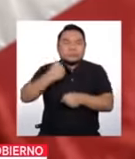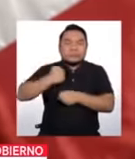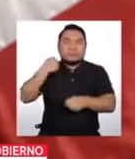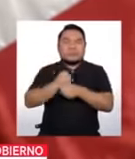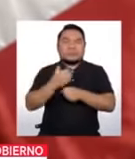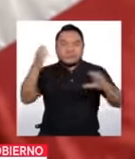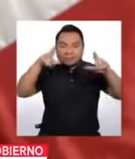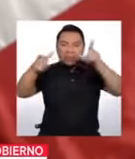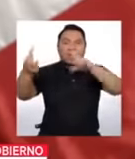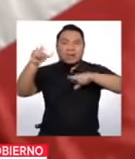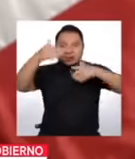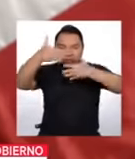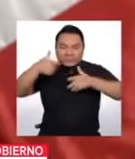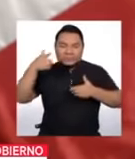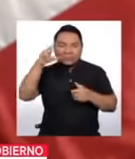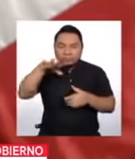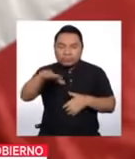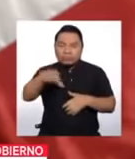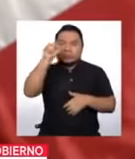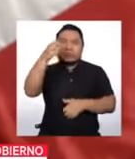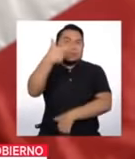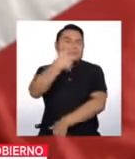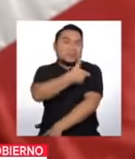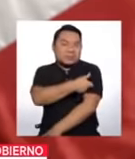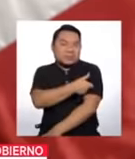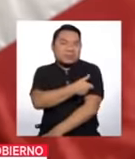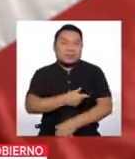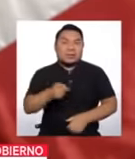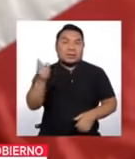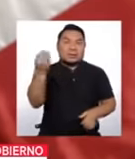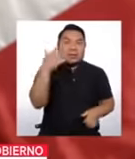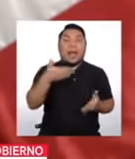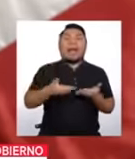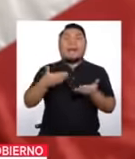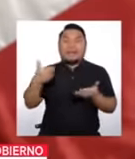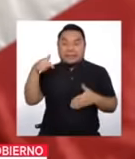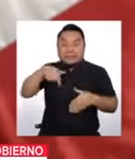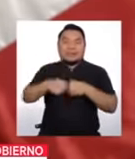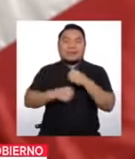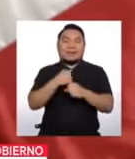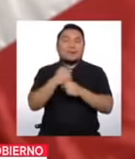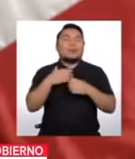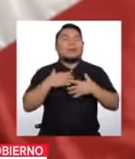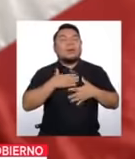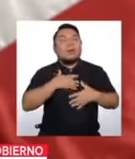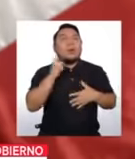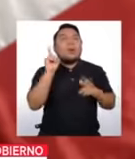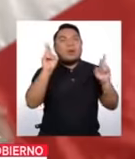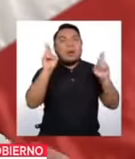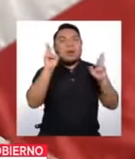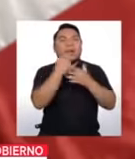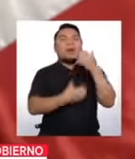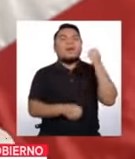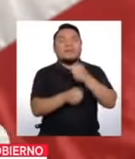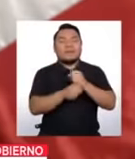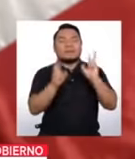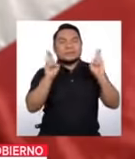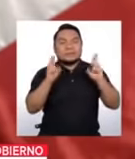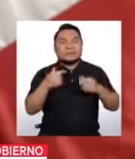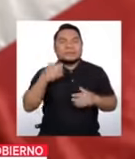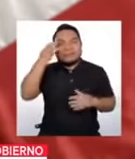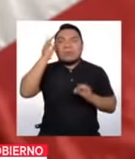una cura a esta terrible enfermedad. Tenemos nosotros la confianza que así va a ser. Mientras que eso ocurre, nosotros